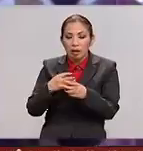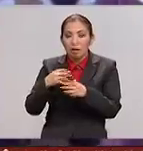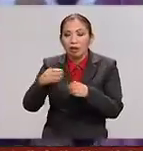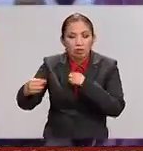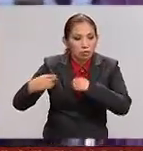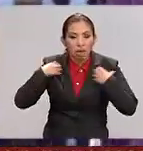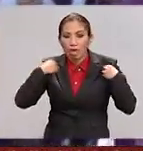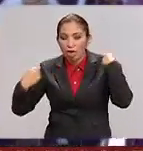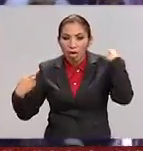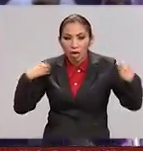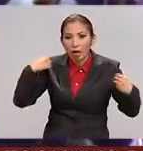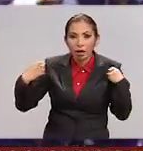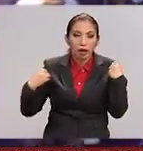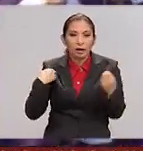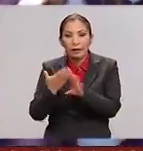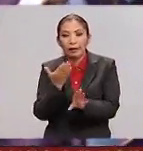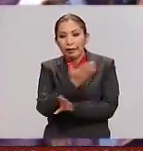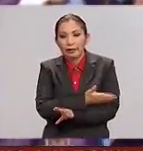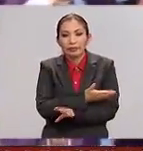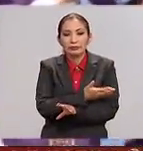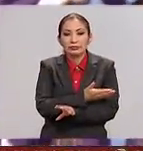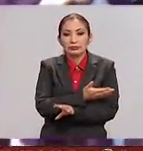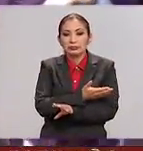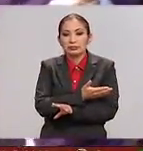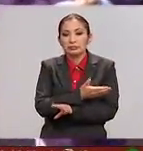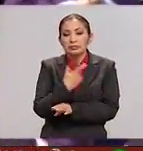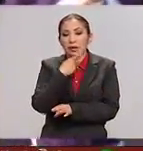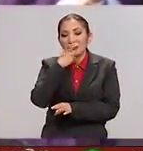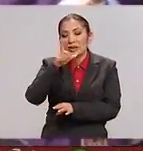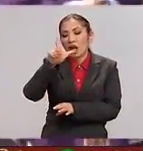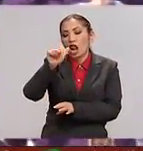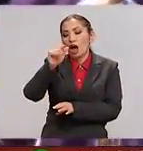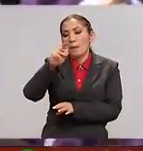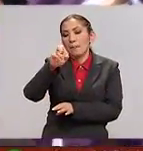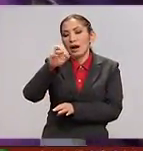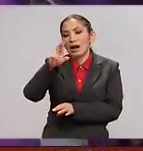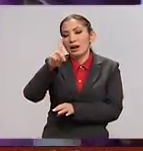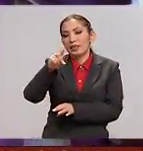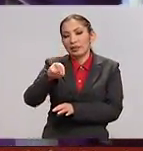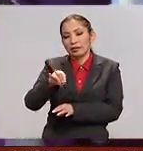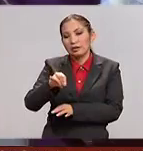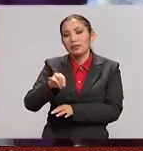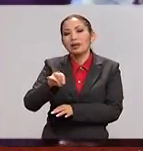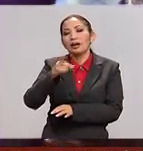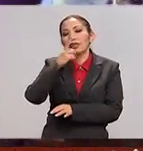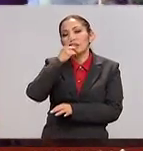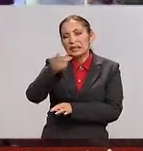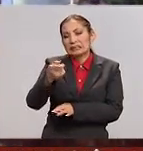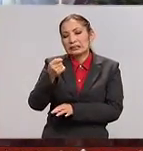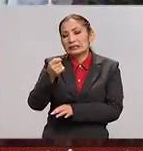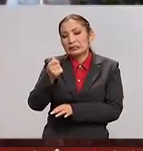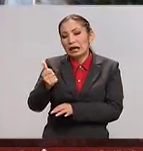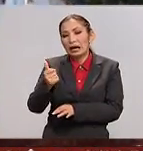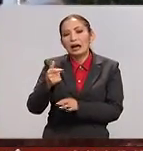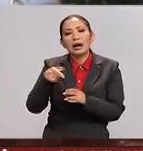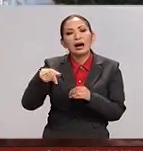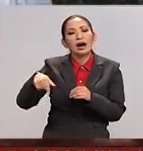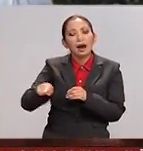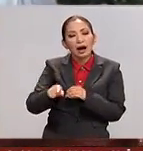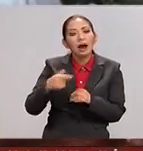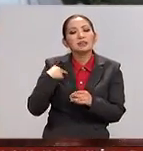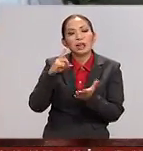de muchos momentos antes, ¿no? Entonces, lo que decía Lombardi es que, y además, casi de hacerle daño a este